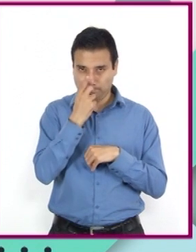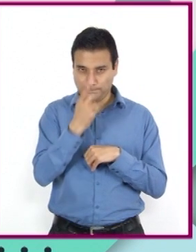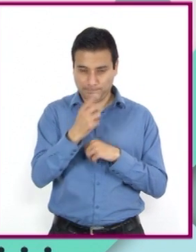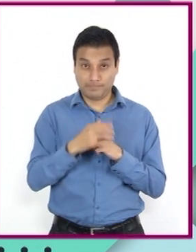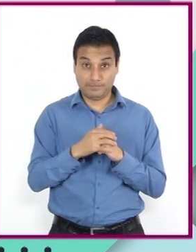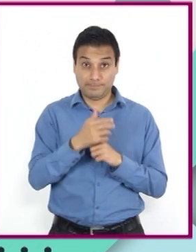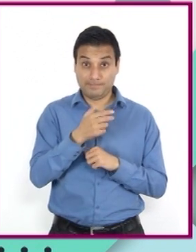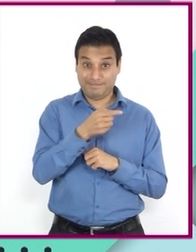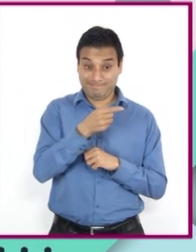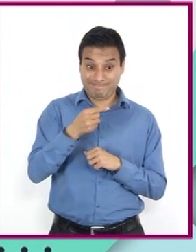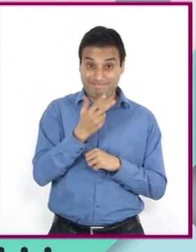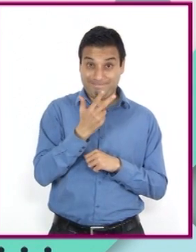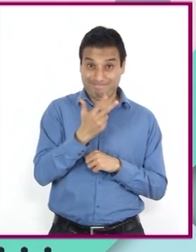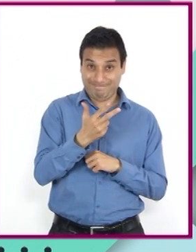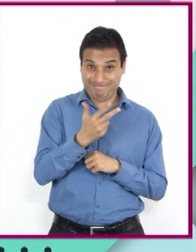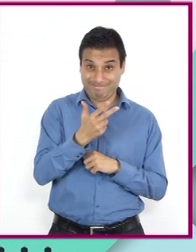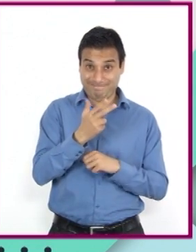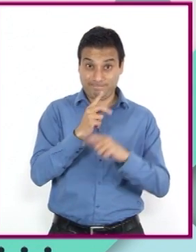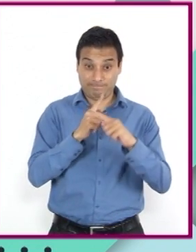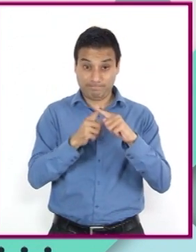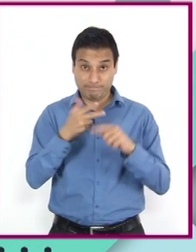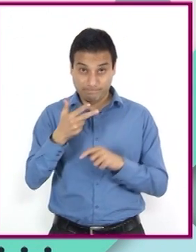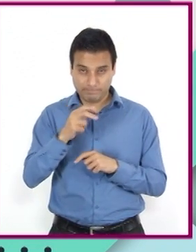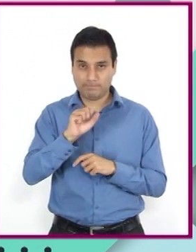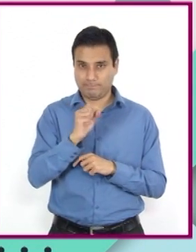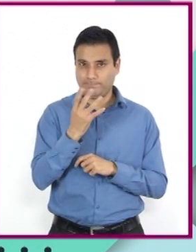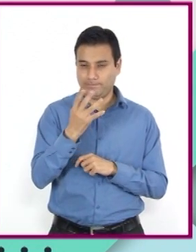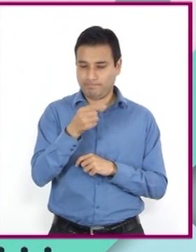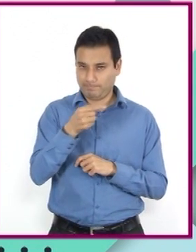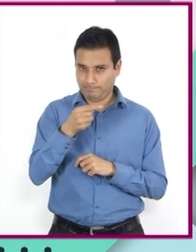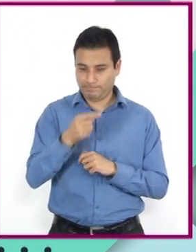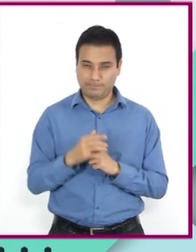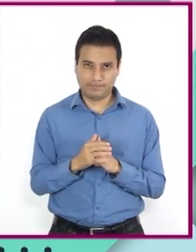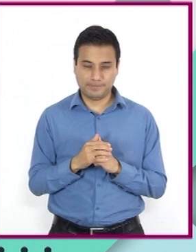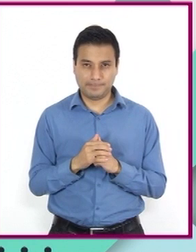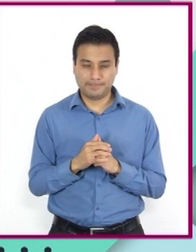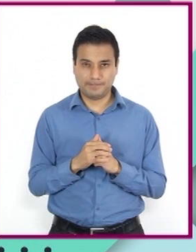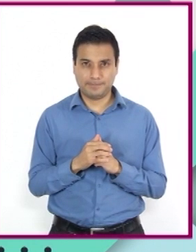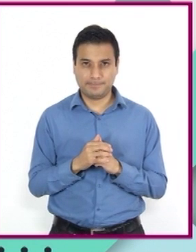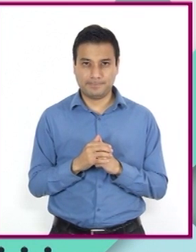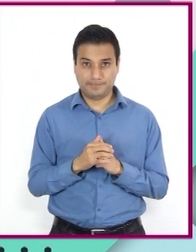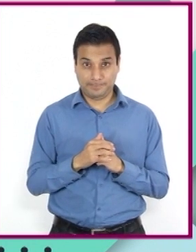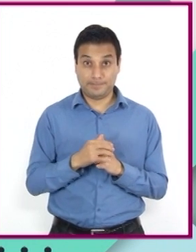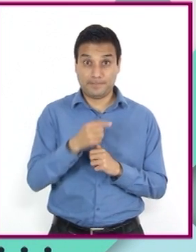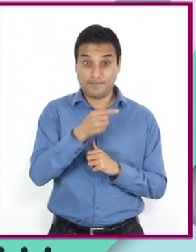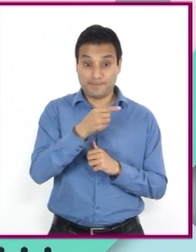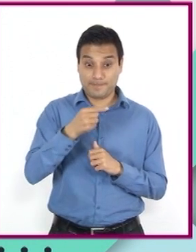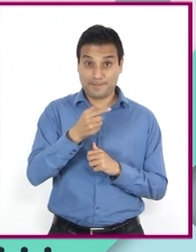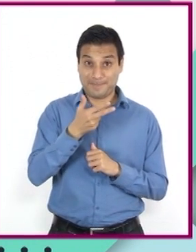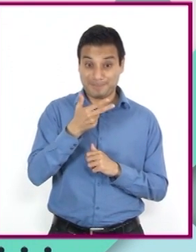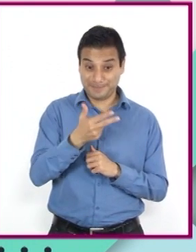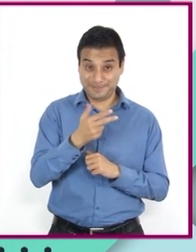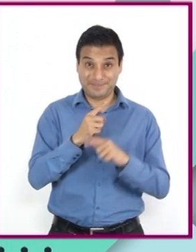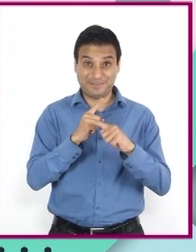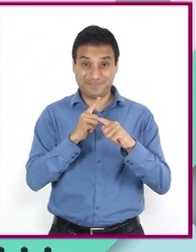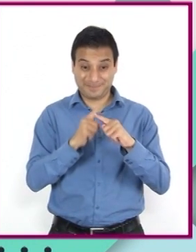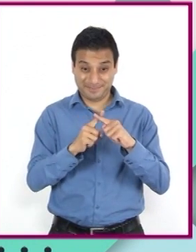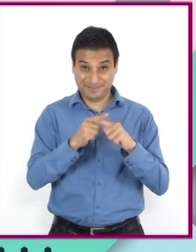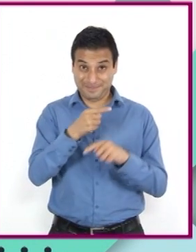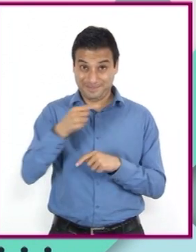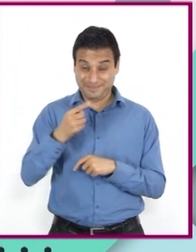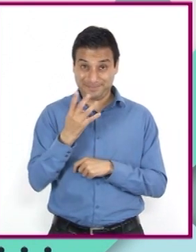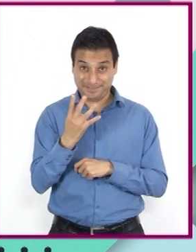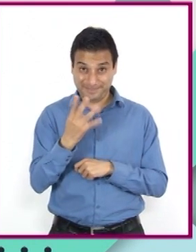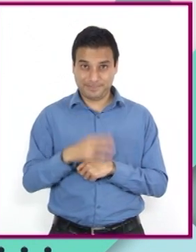8 negativo por 8 es igual a 64 negativo. 8 negativo por 4 negativo